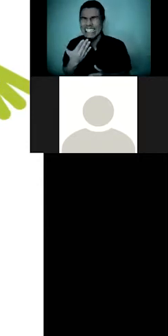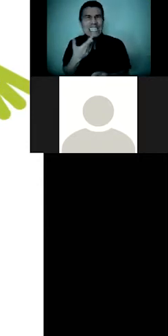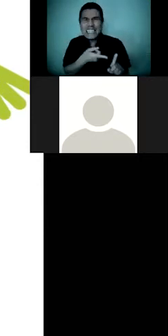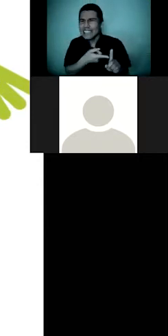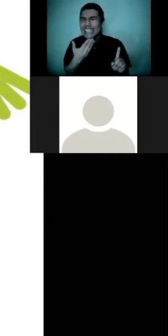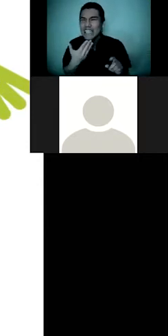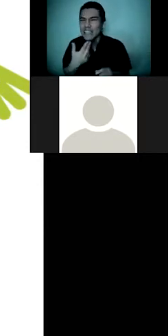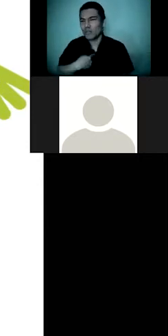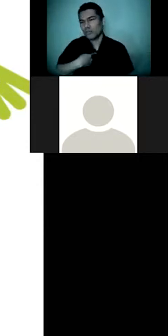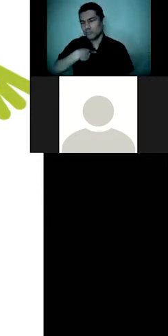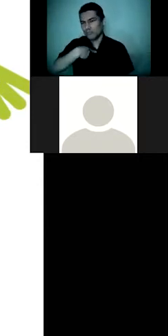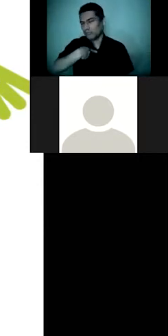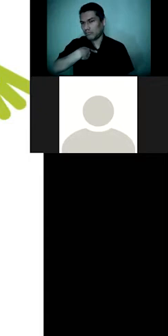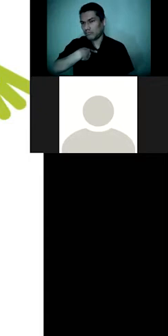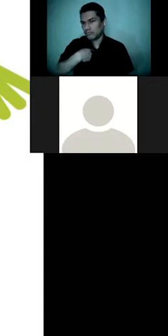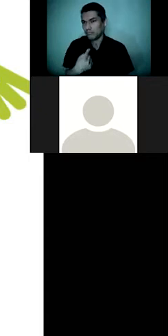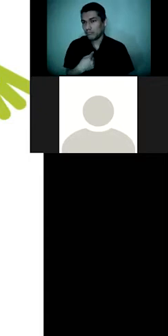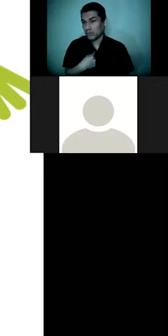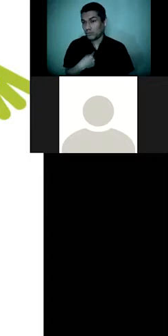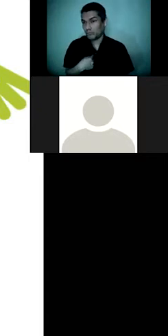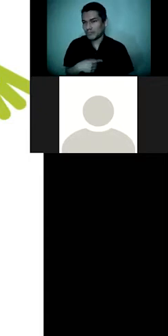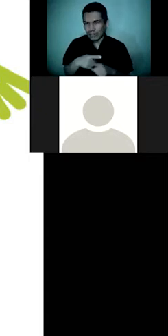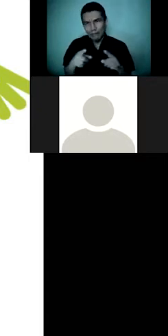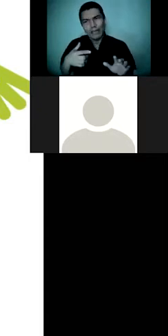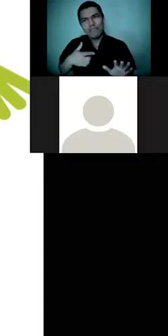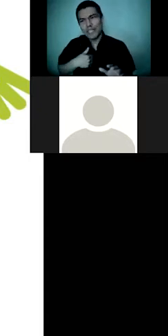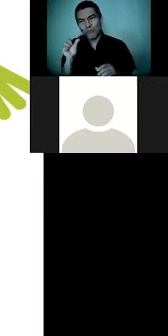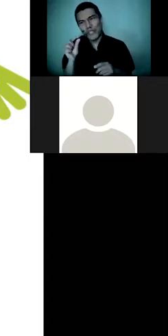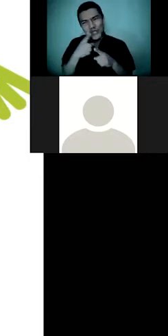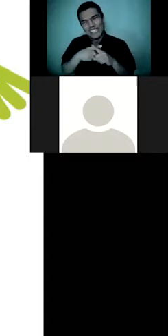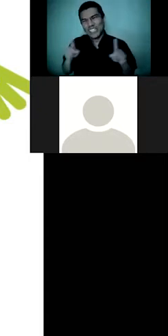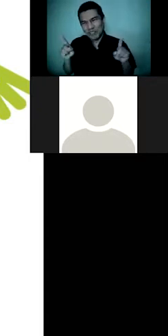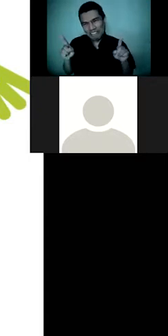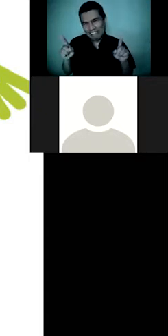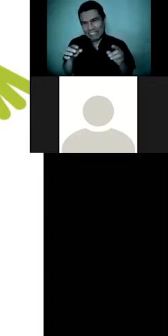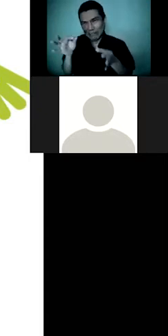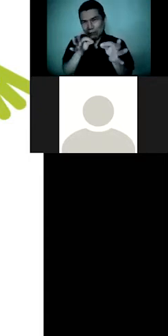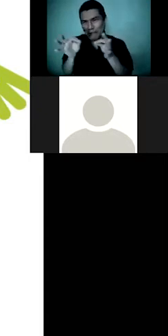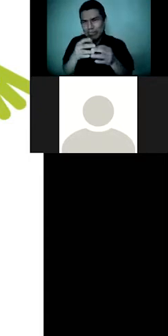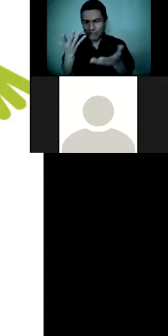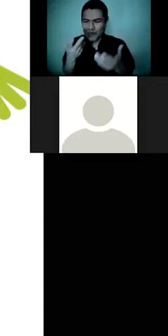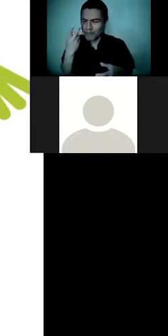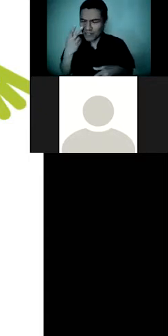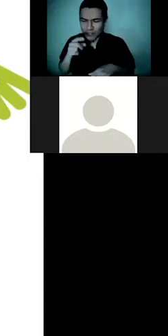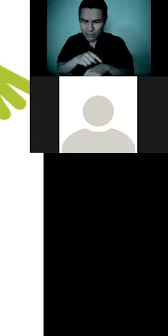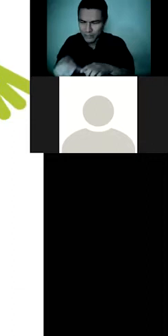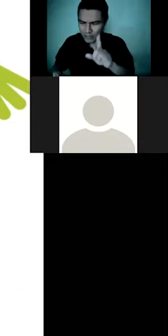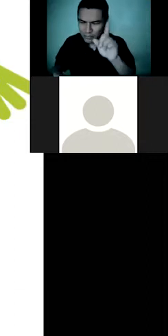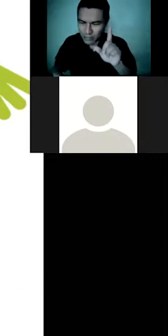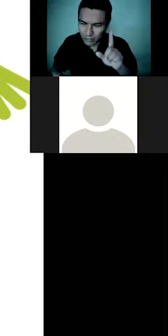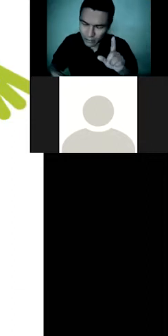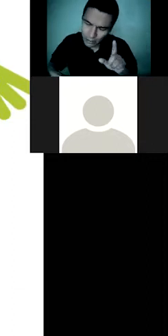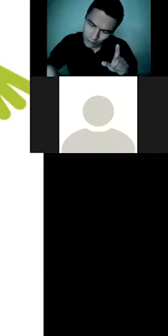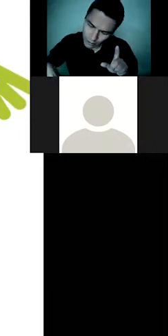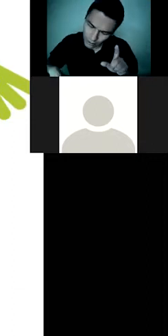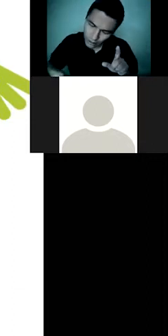saben lengua de señas. Por ejemplo, yo. Sí. Voy a contar un poquito así rapidito. A